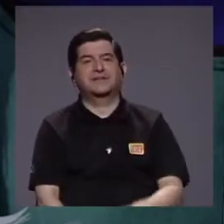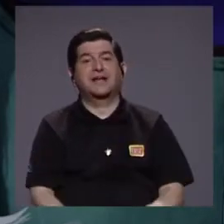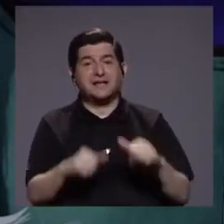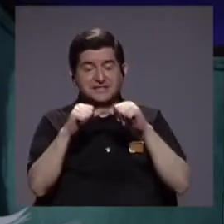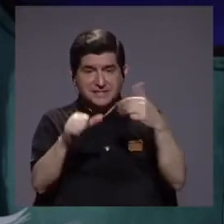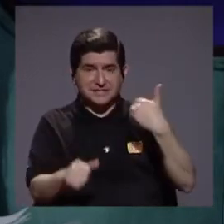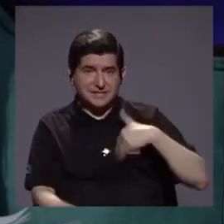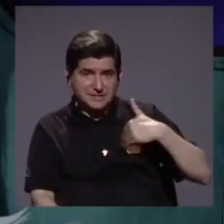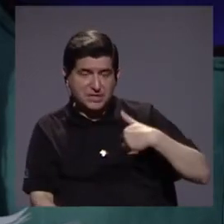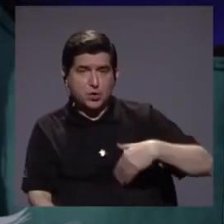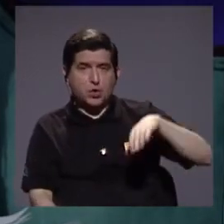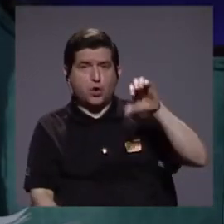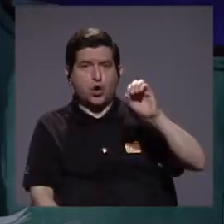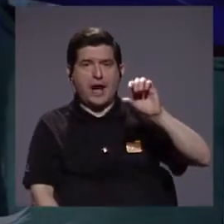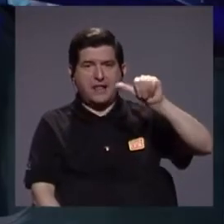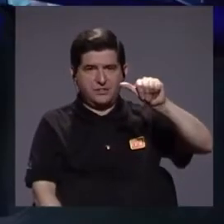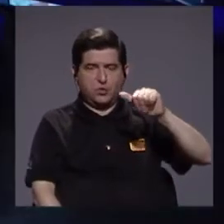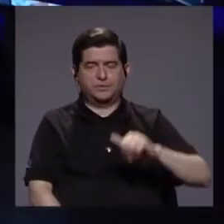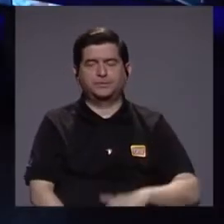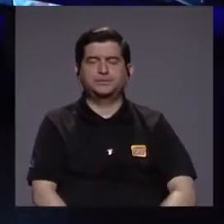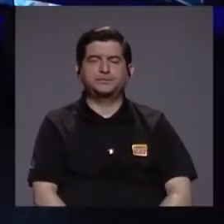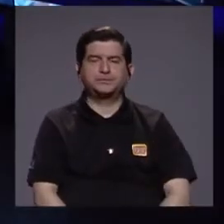con el señor Orlando Arrieta.